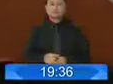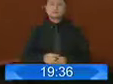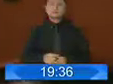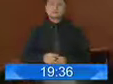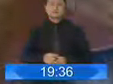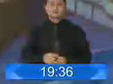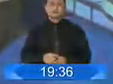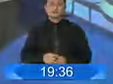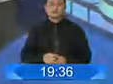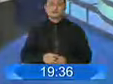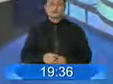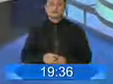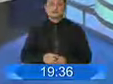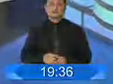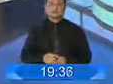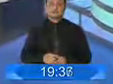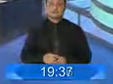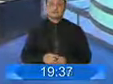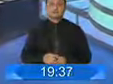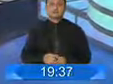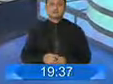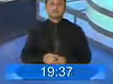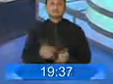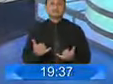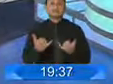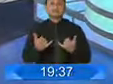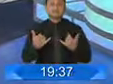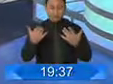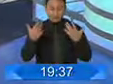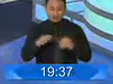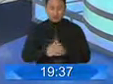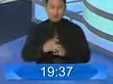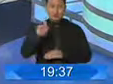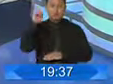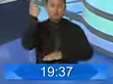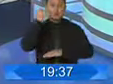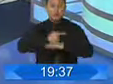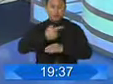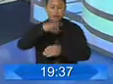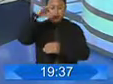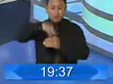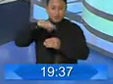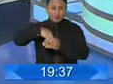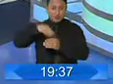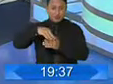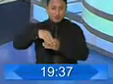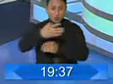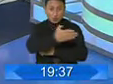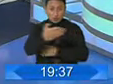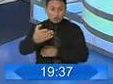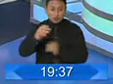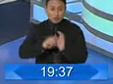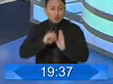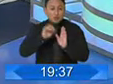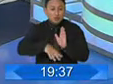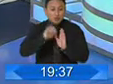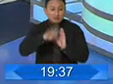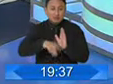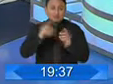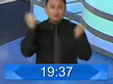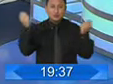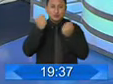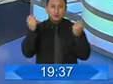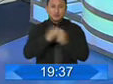Vintimilla. María Fernanda, hoy ya se cumplió el primer día de recolección de las donaciones que ustedes entregan para la Fundación